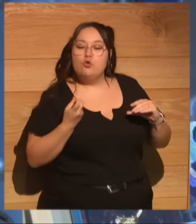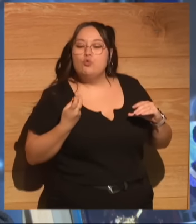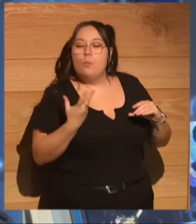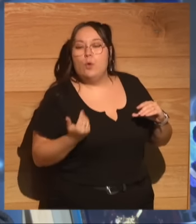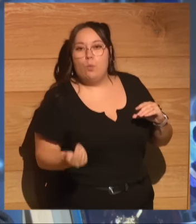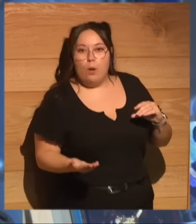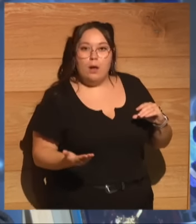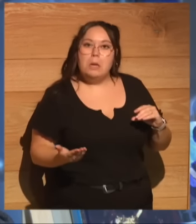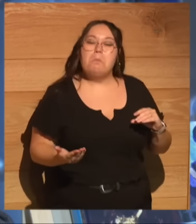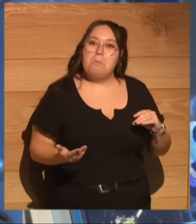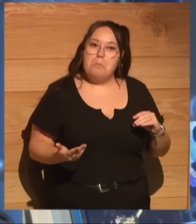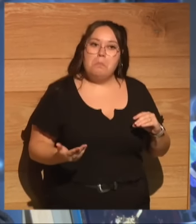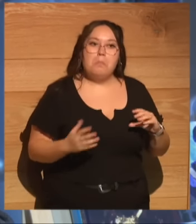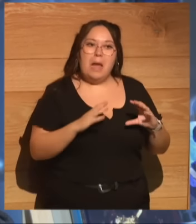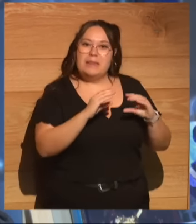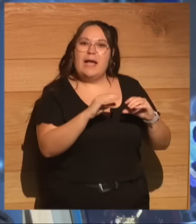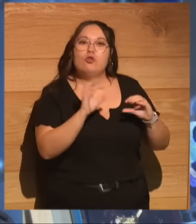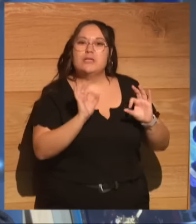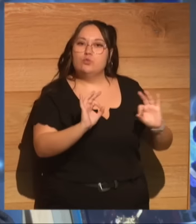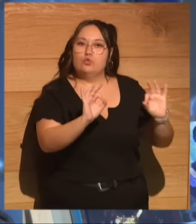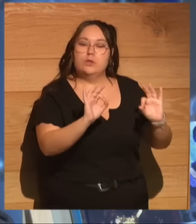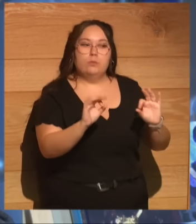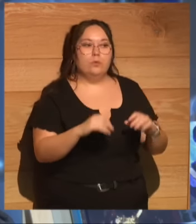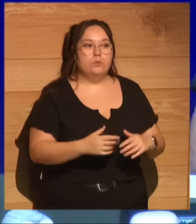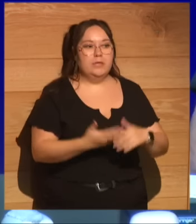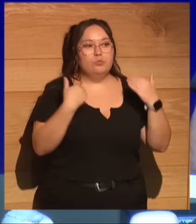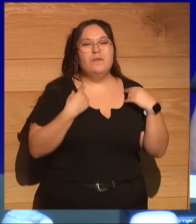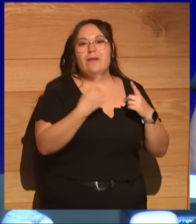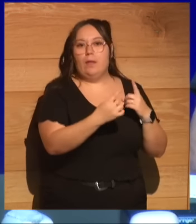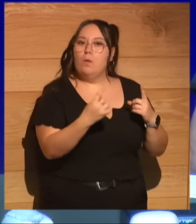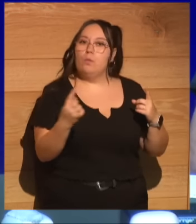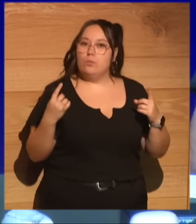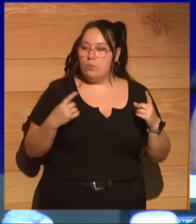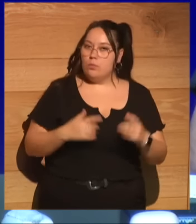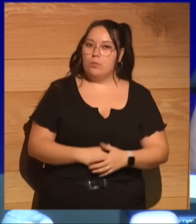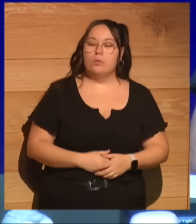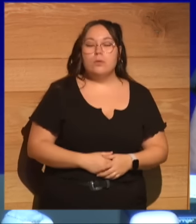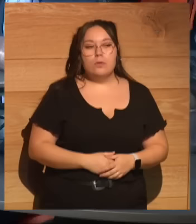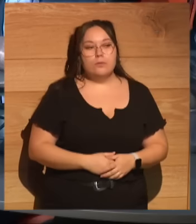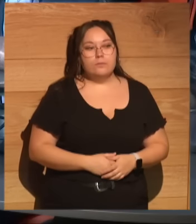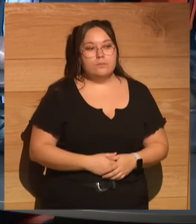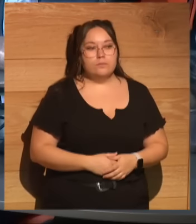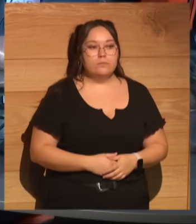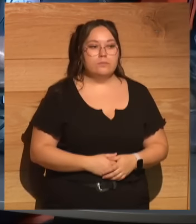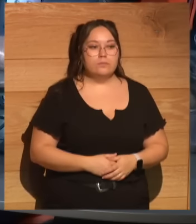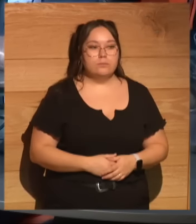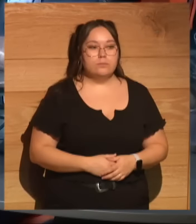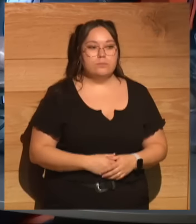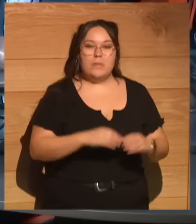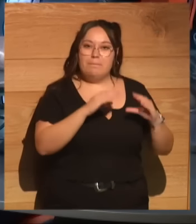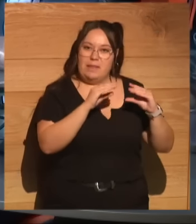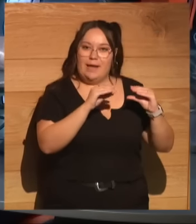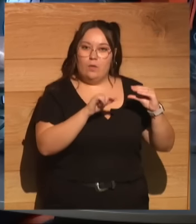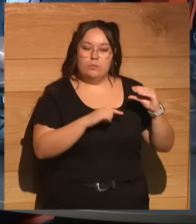lote. Ah, sí, sí. O sea, mantecados exclusivos. Se responsabilizan de cada uno pero, de ellos. Pero eso lo ha decidido... polvorón, porque no es lo mismo. No es mantecado. Es